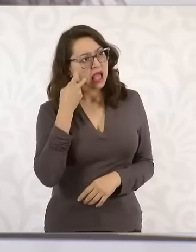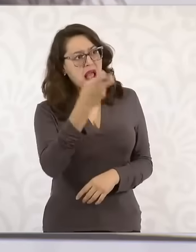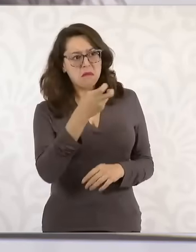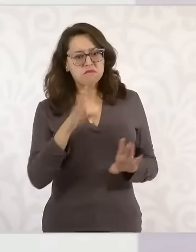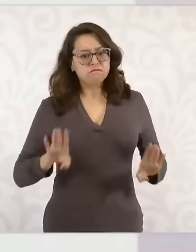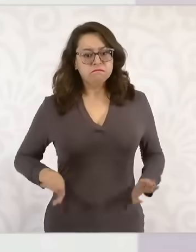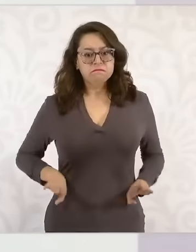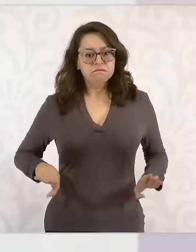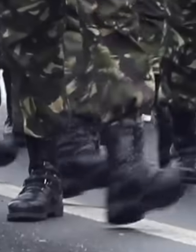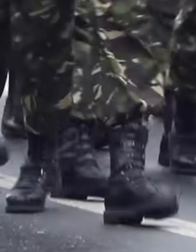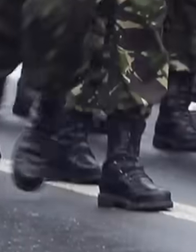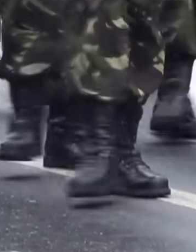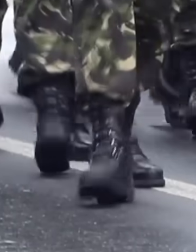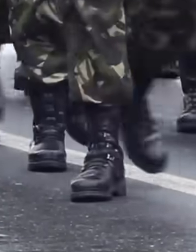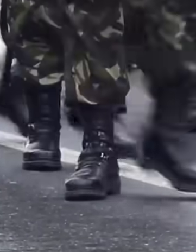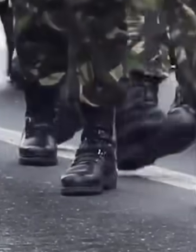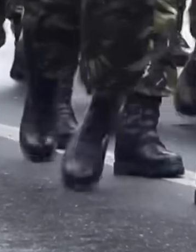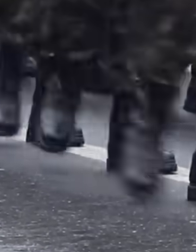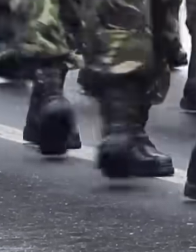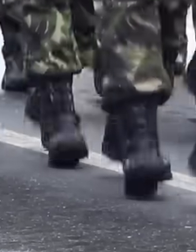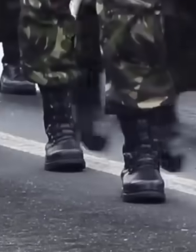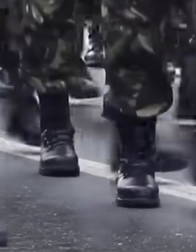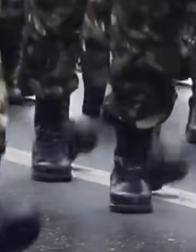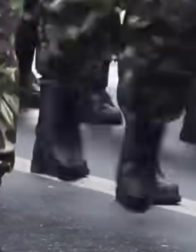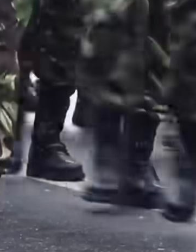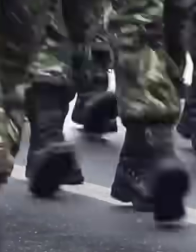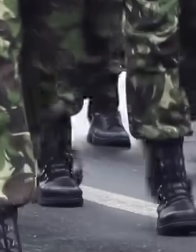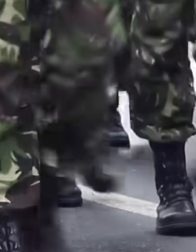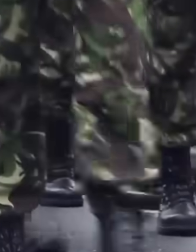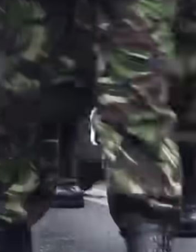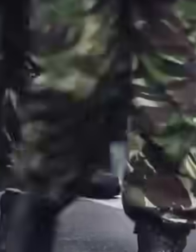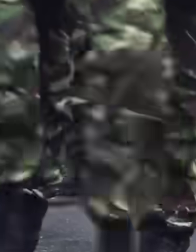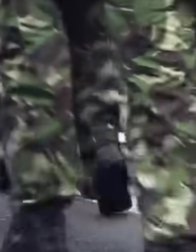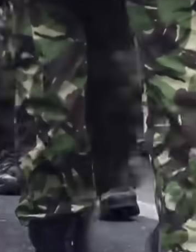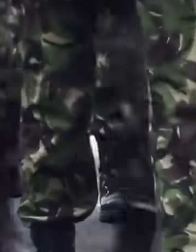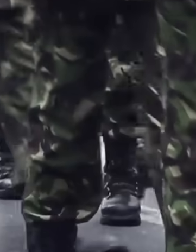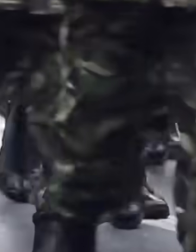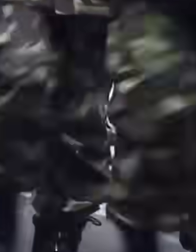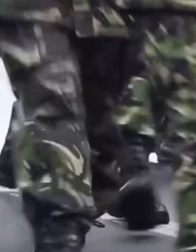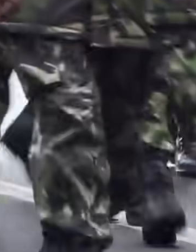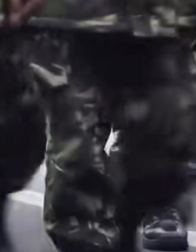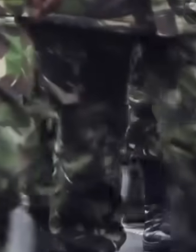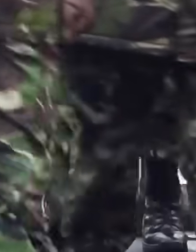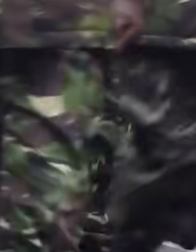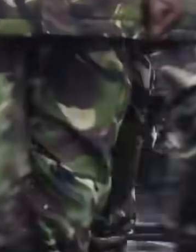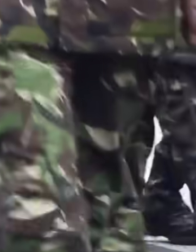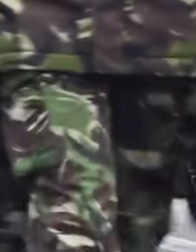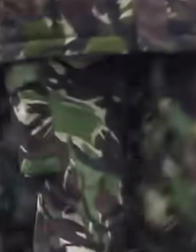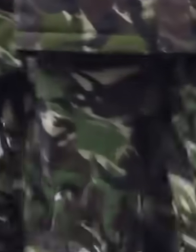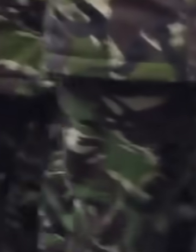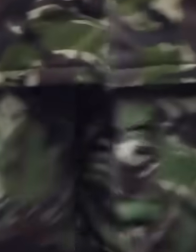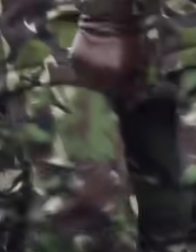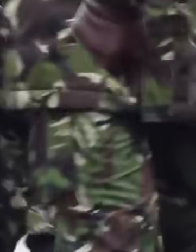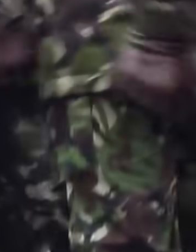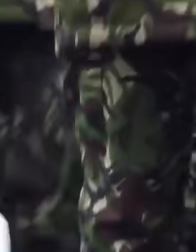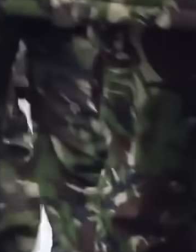categórica la intervención en los asuntos internos de otros países. La historia de América Latina es clara y